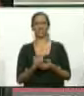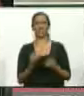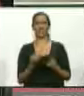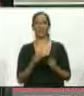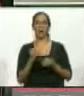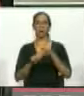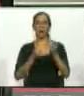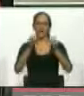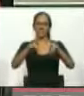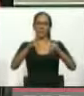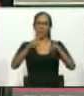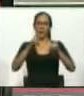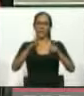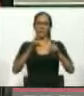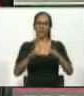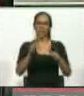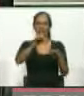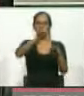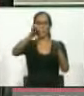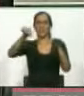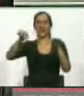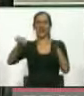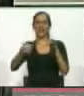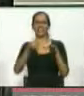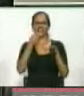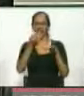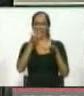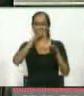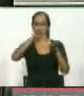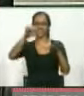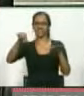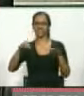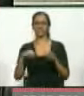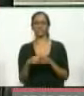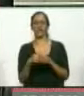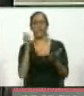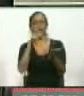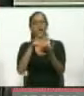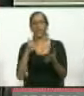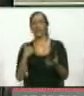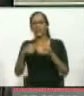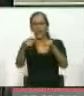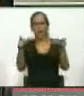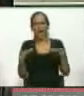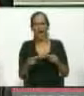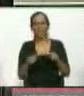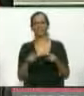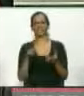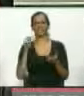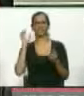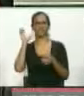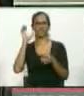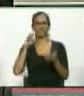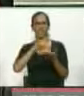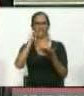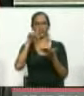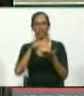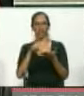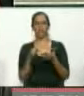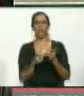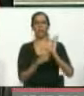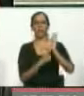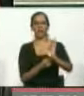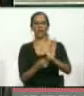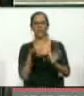esta pareja va a aparecer no en cualquier lado desde este vasto territorio nacional mostrando al